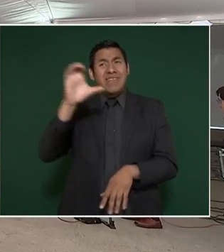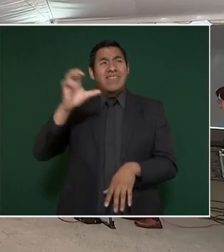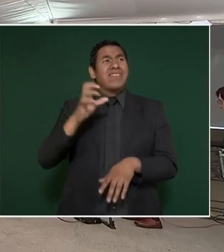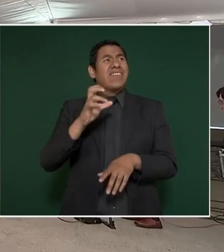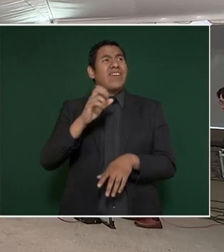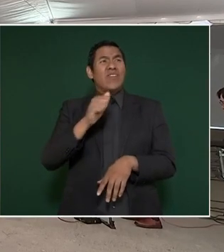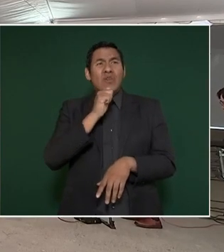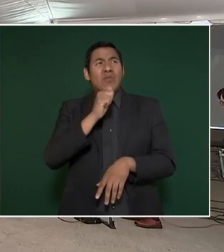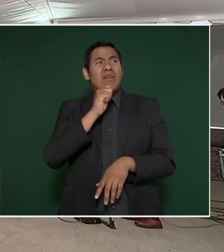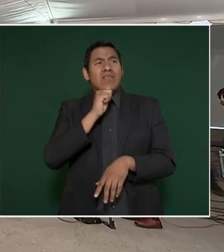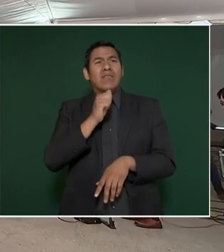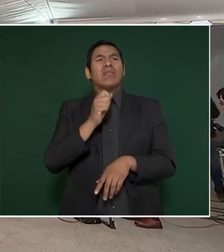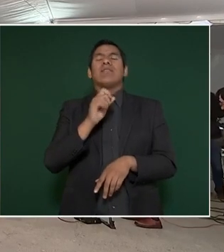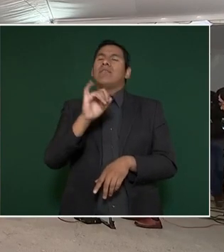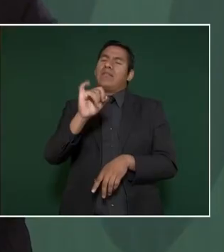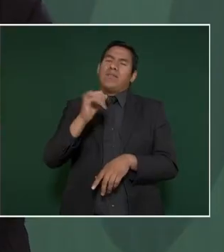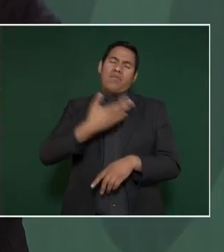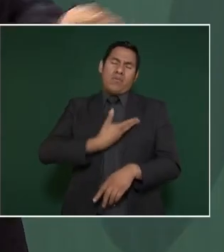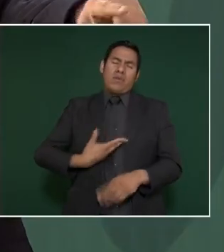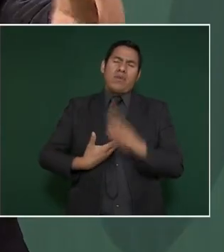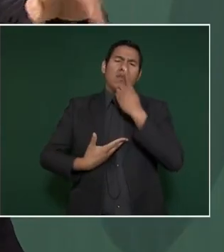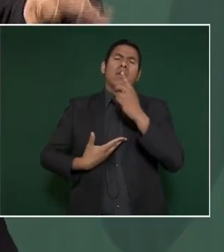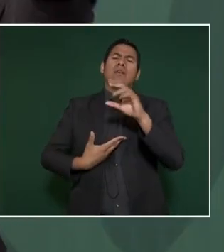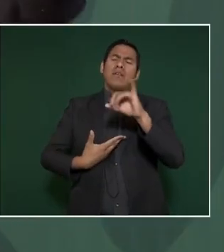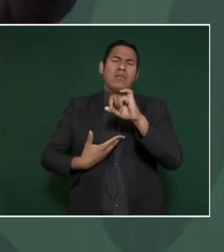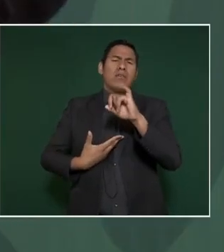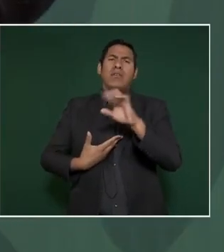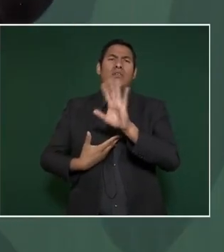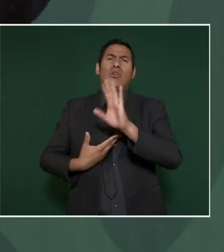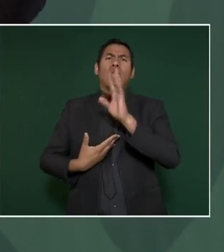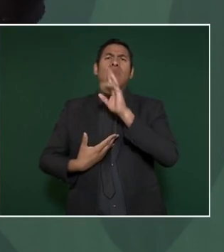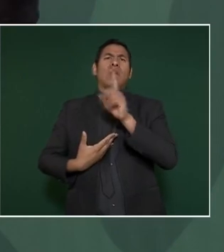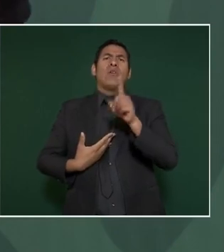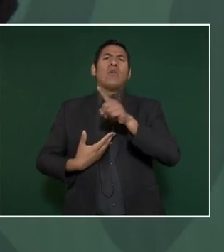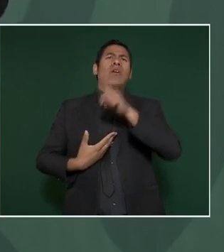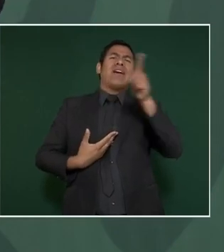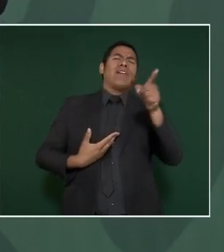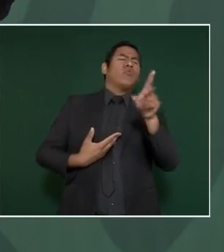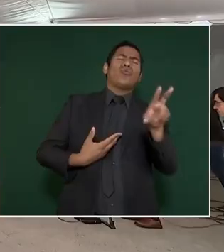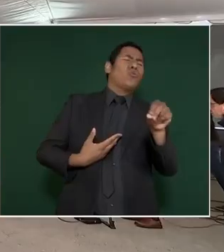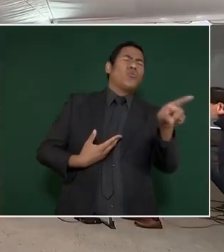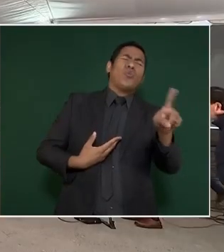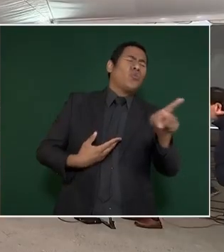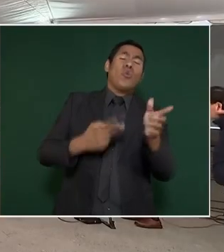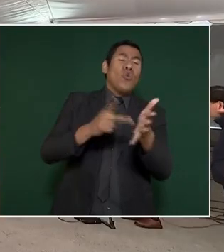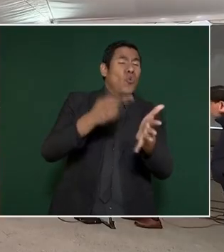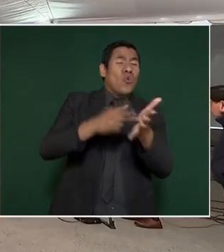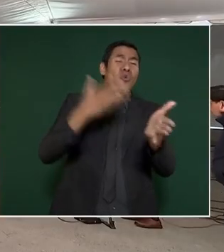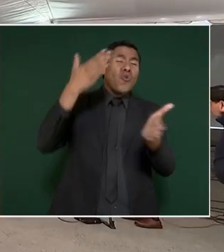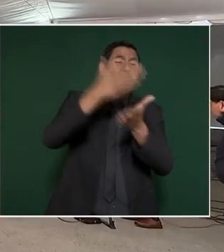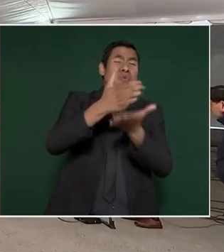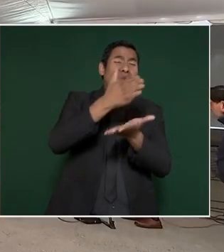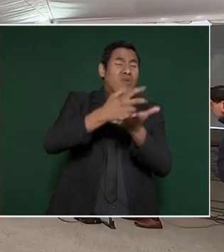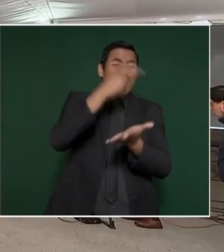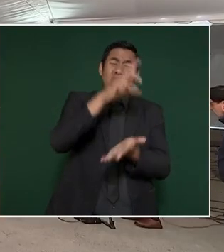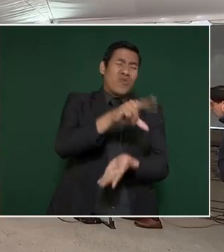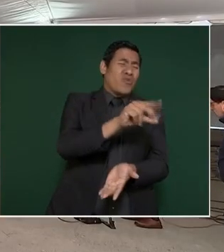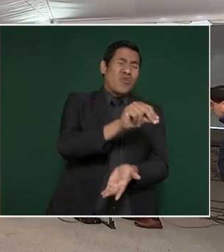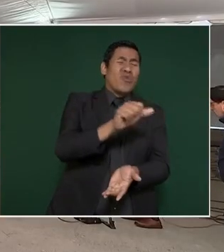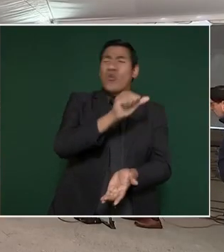canciller local Ah no tú vas mucho para allá no no alguien que no